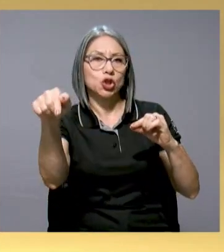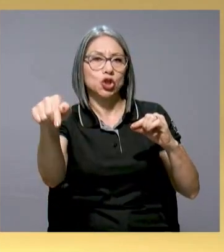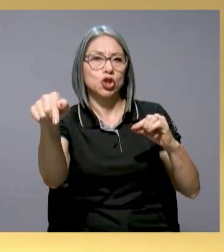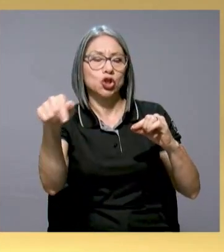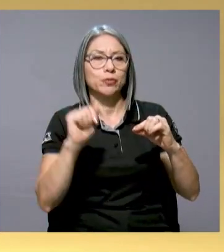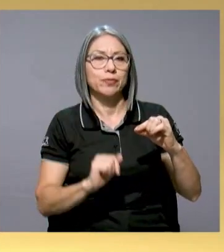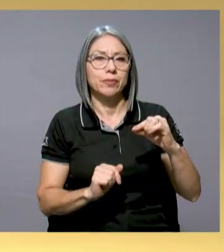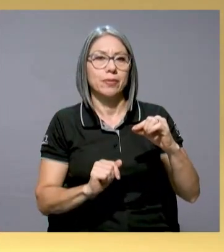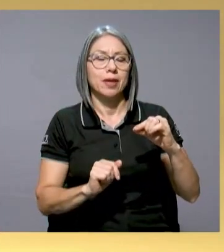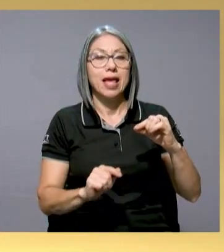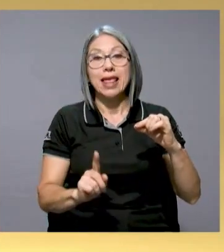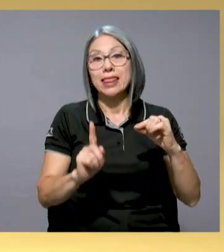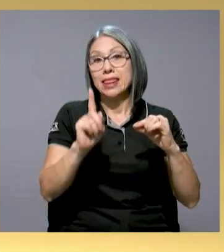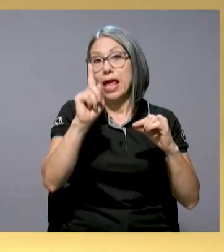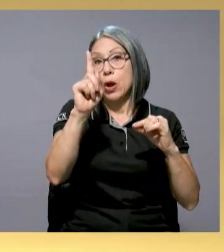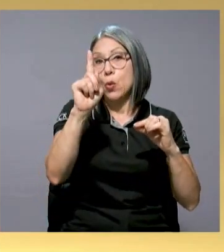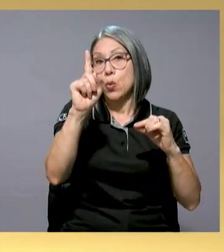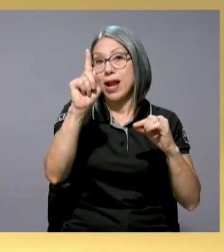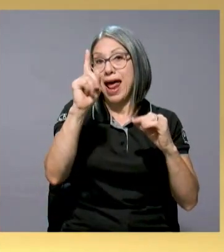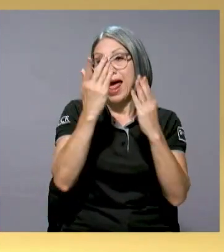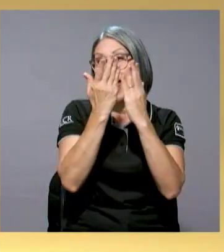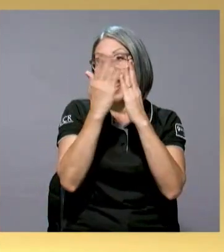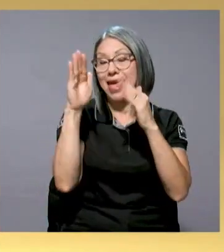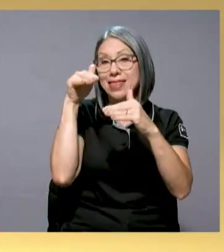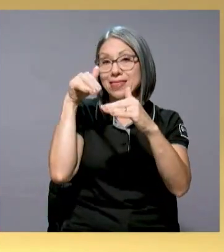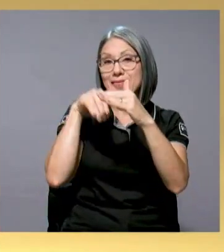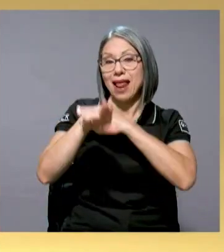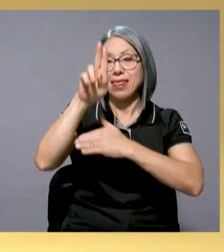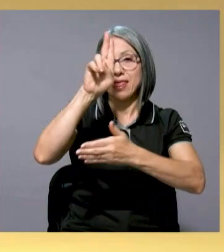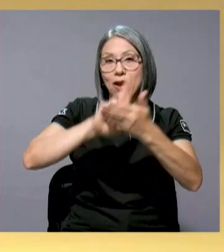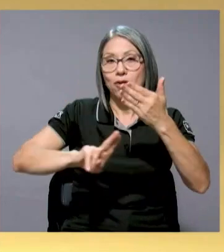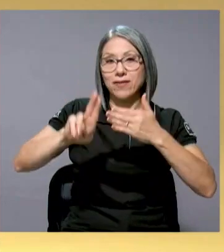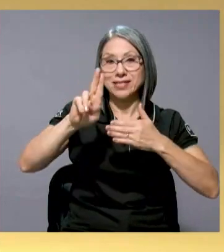una de las entradas de la universidad,